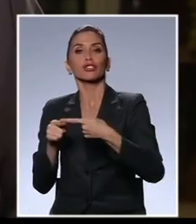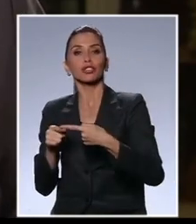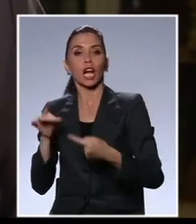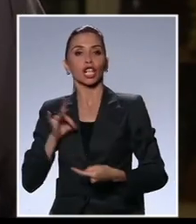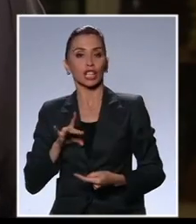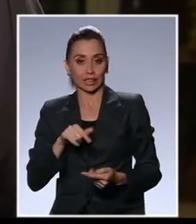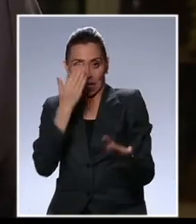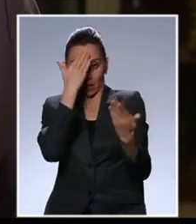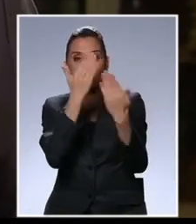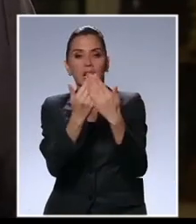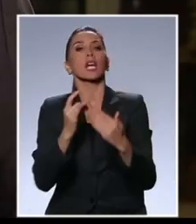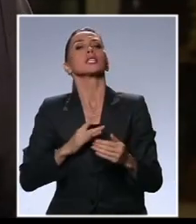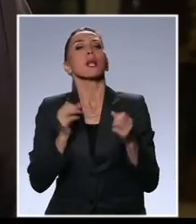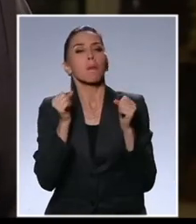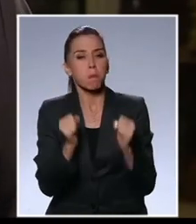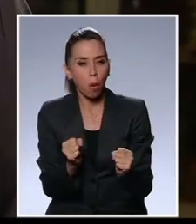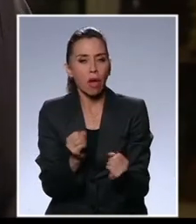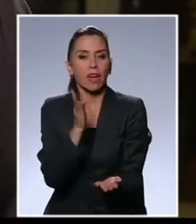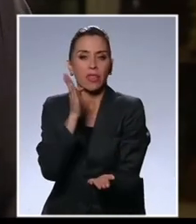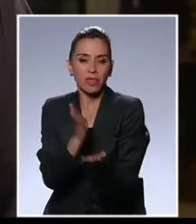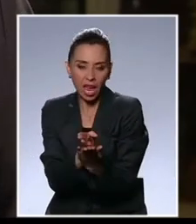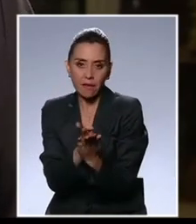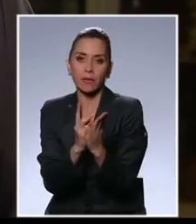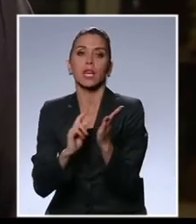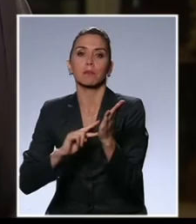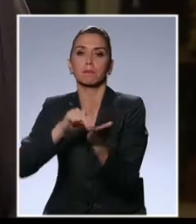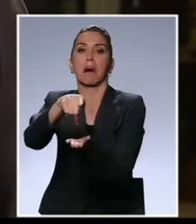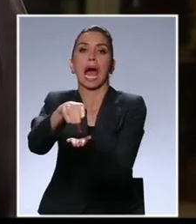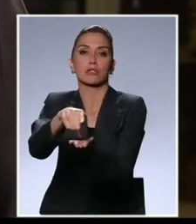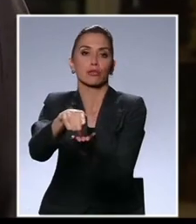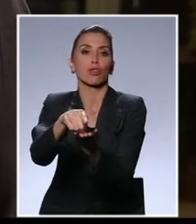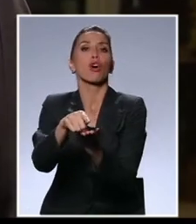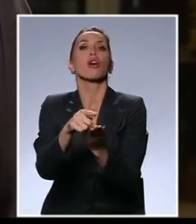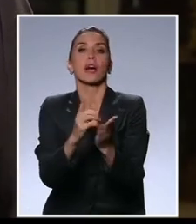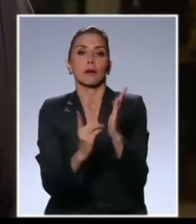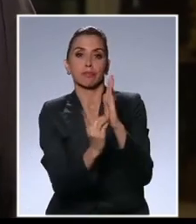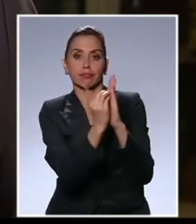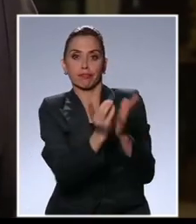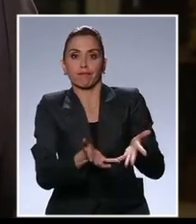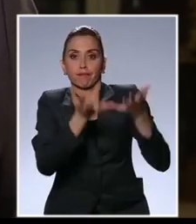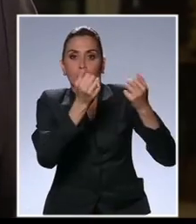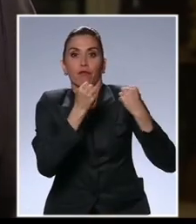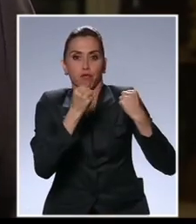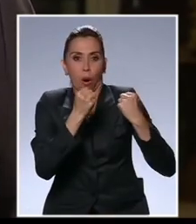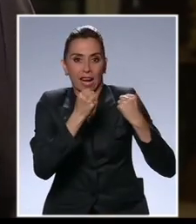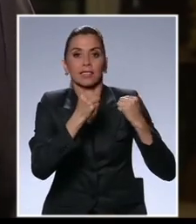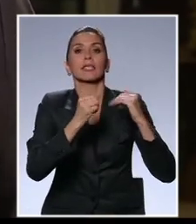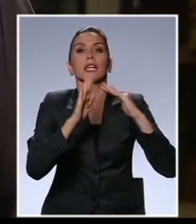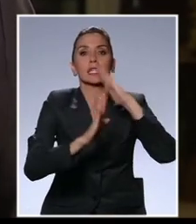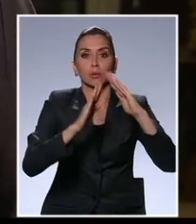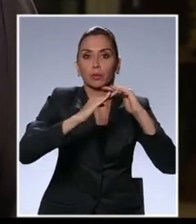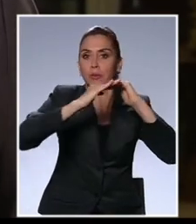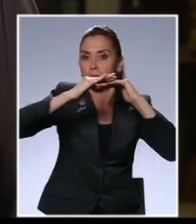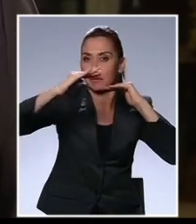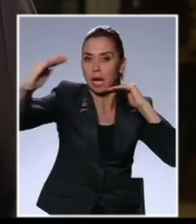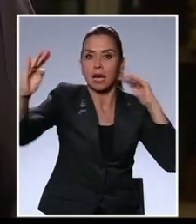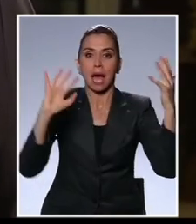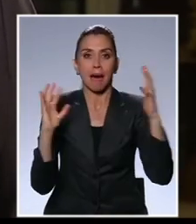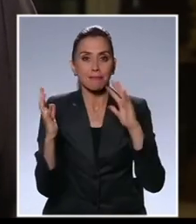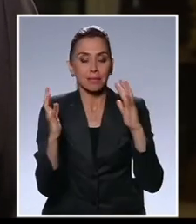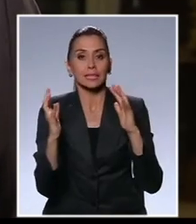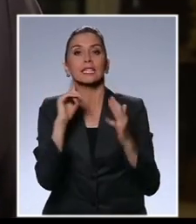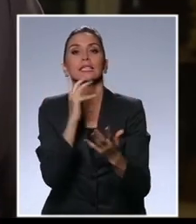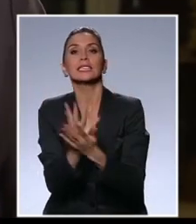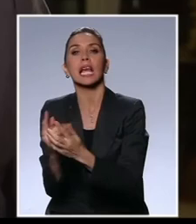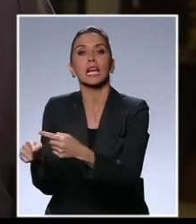chile puede y debe dar este paso solo puede haber crecimiento fuerte sostenido y sustentable si tenemos